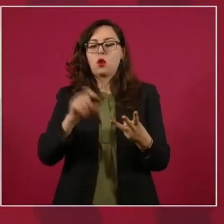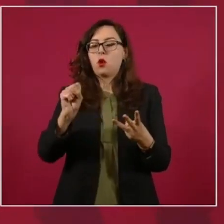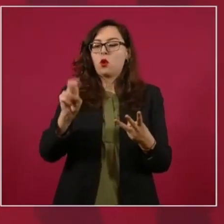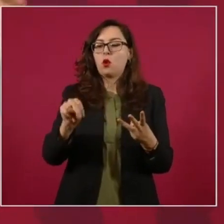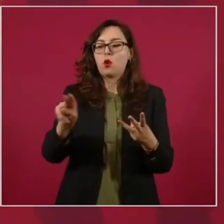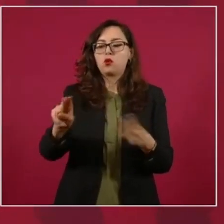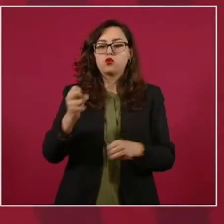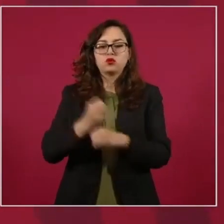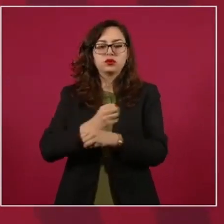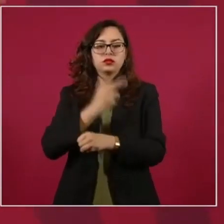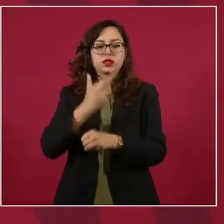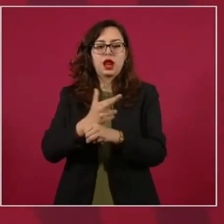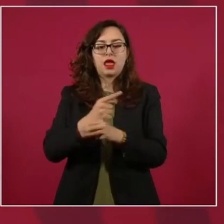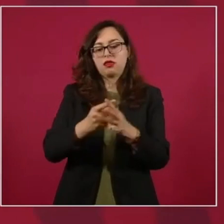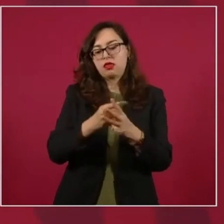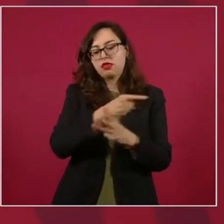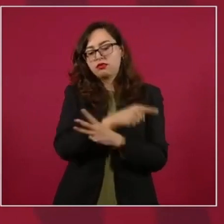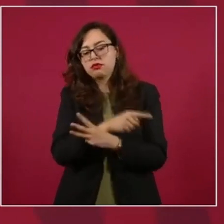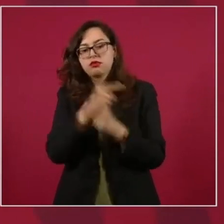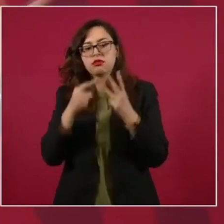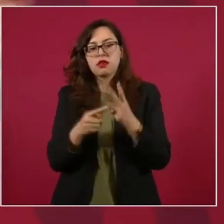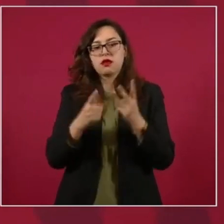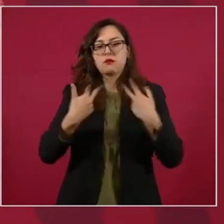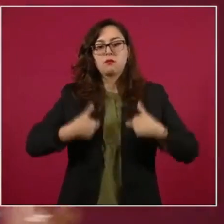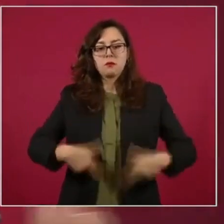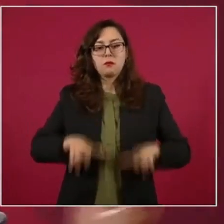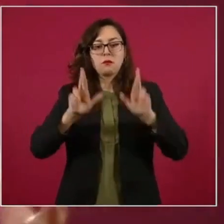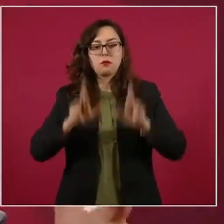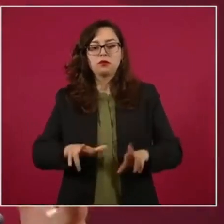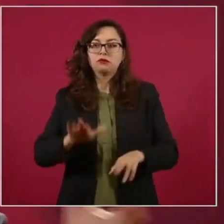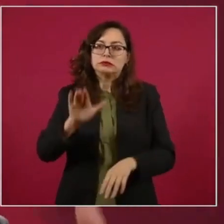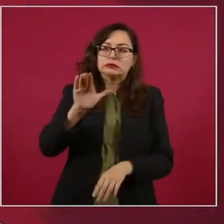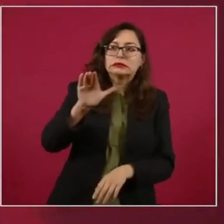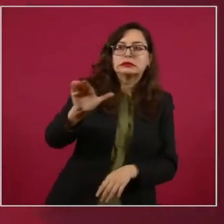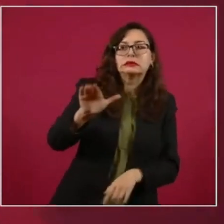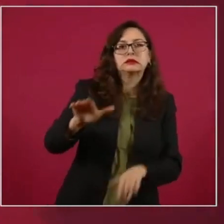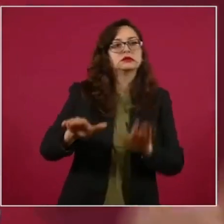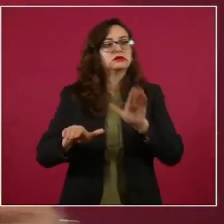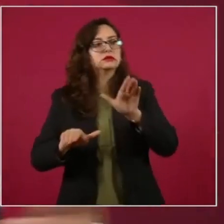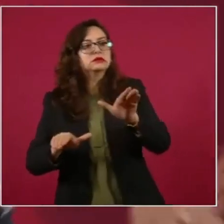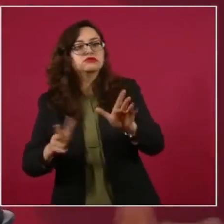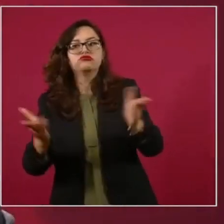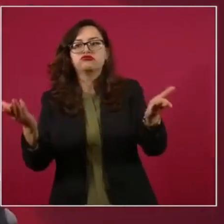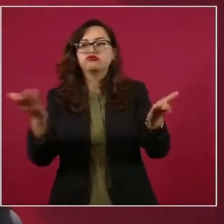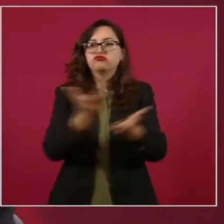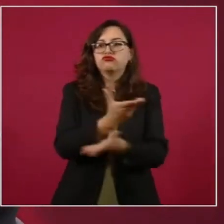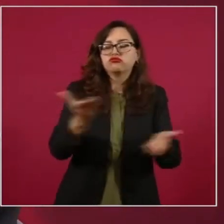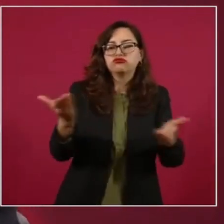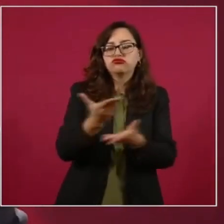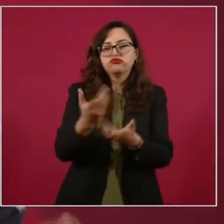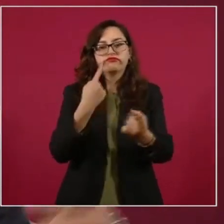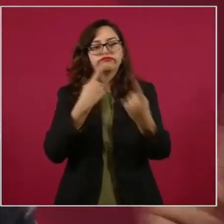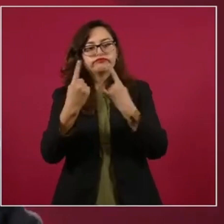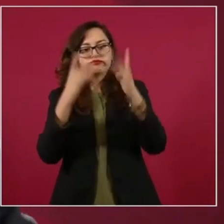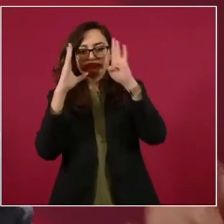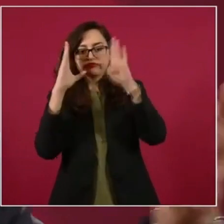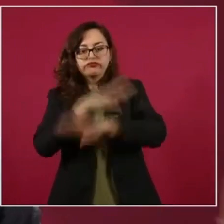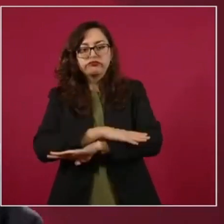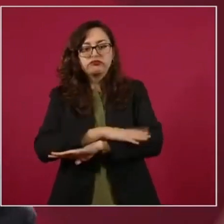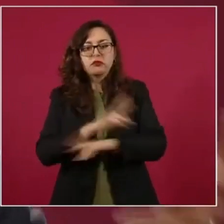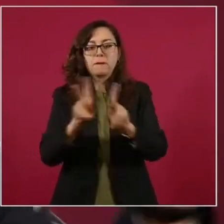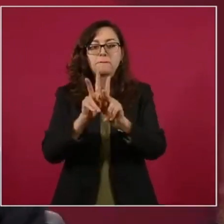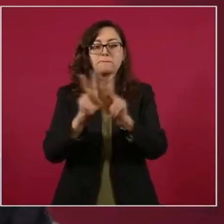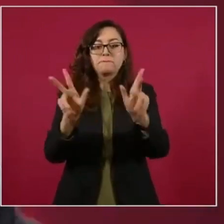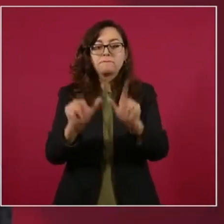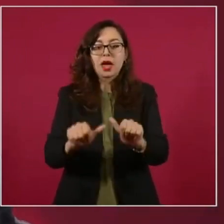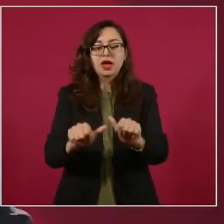3 participen en un comité para buscar la conciliación detener la guerra y conseguir una